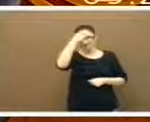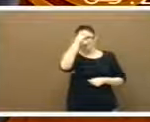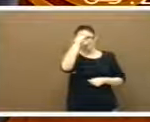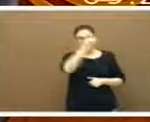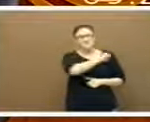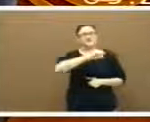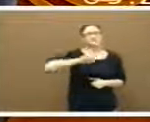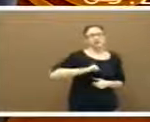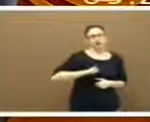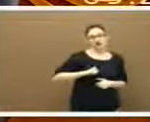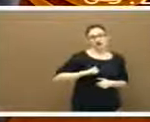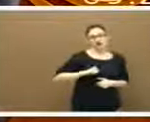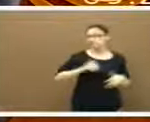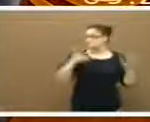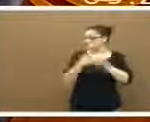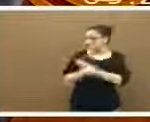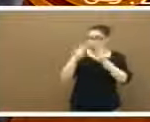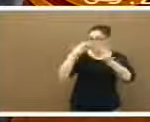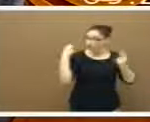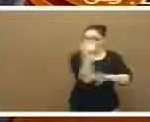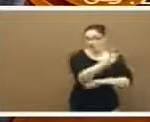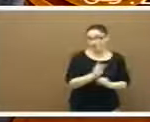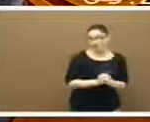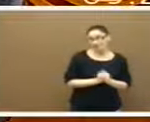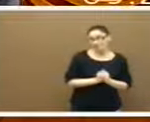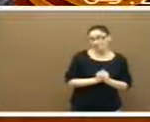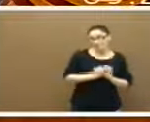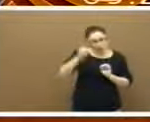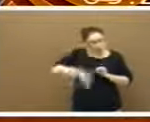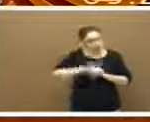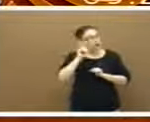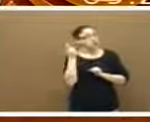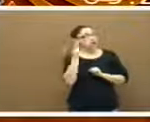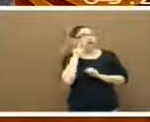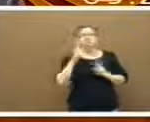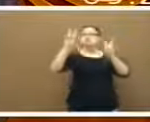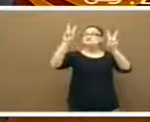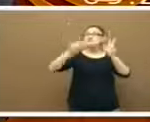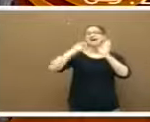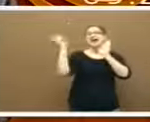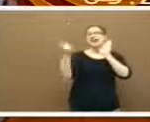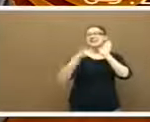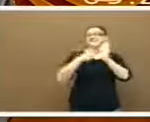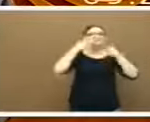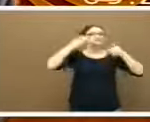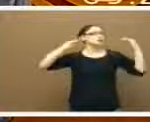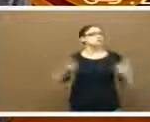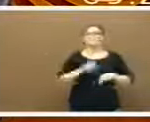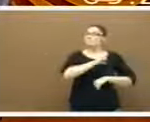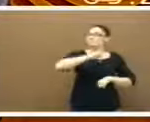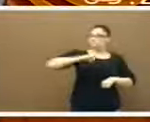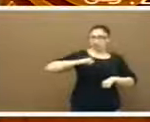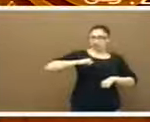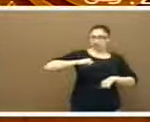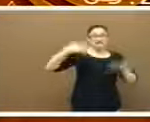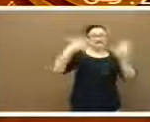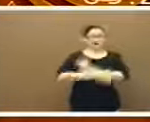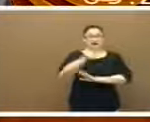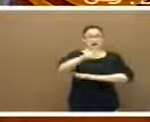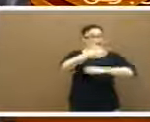pública no se sigue apoyando las cosas. Hoy nos hemos despertado con la nueva ley de seguridad privada, donde cualquier guardia de seguridad nos va a cachar